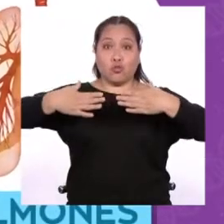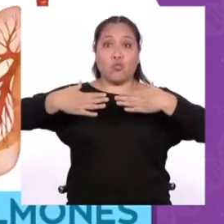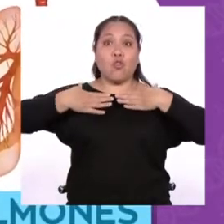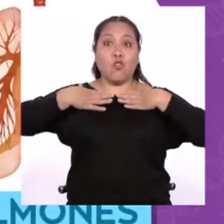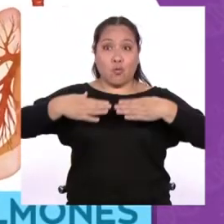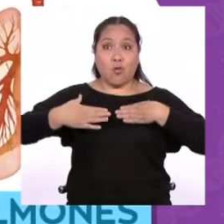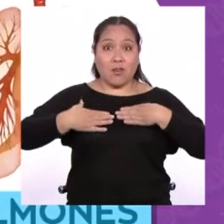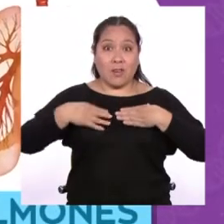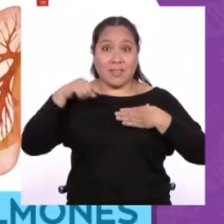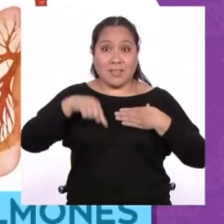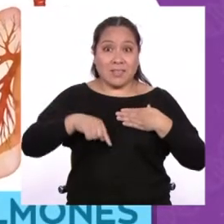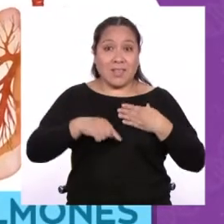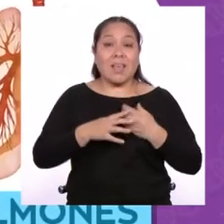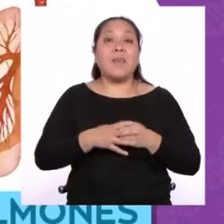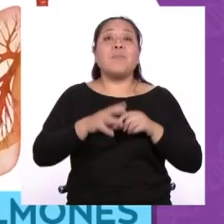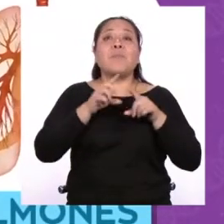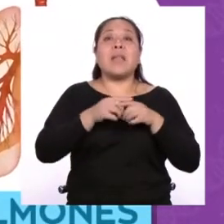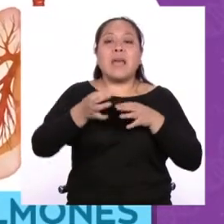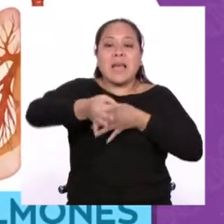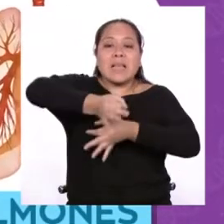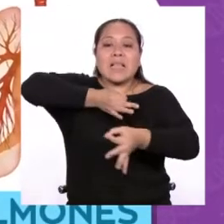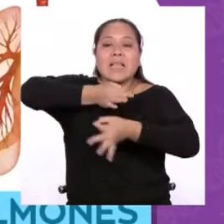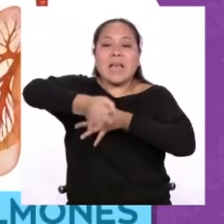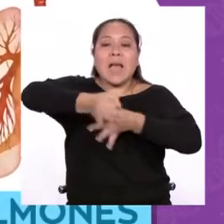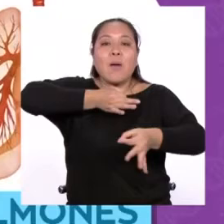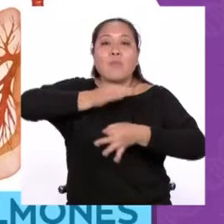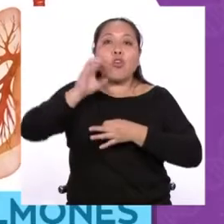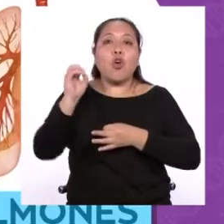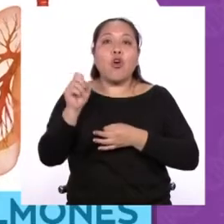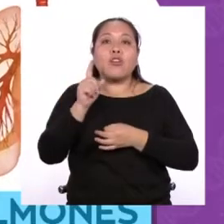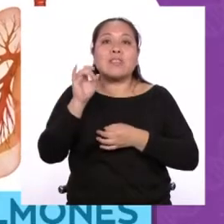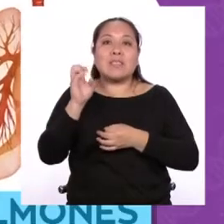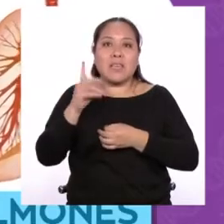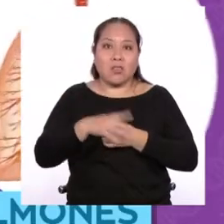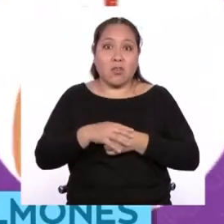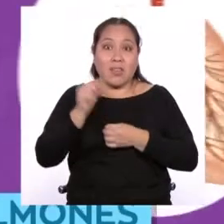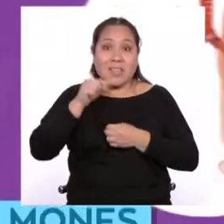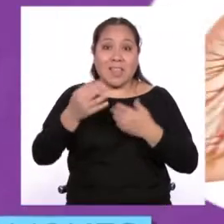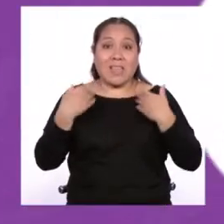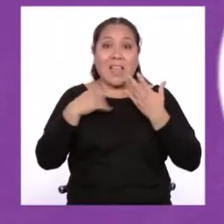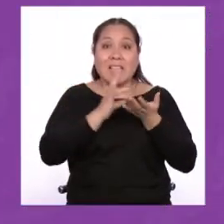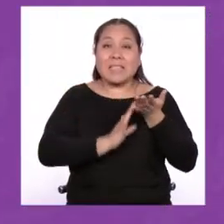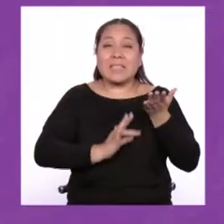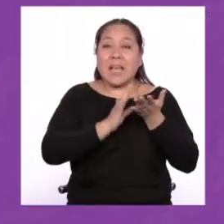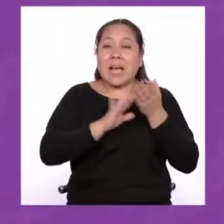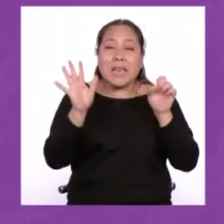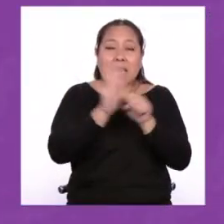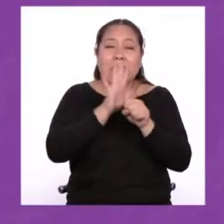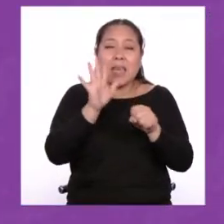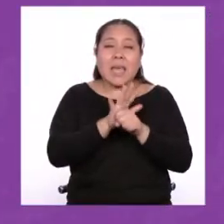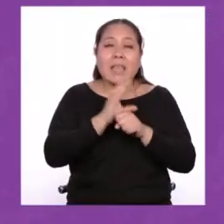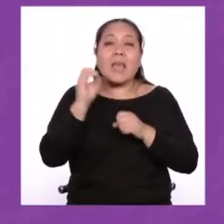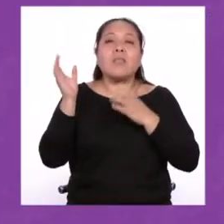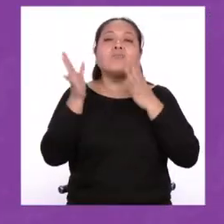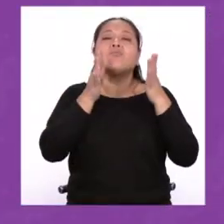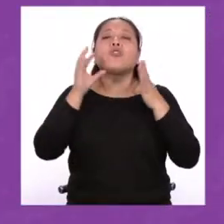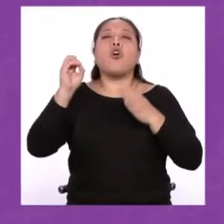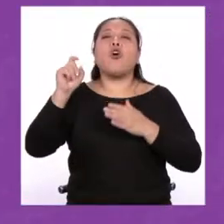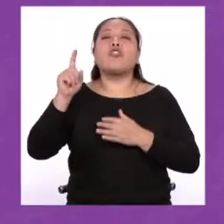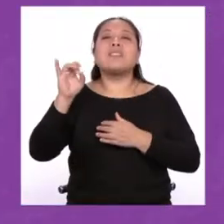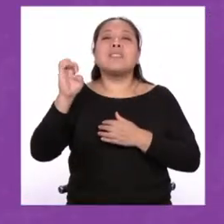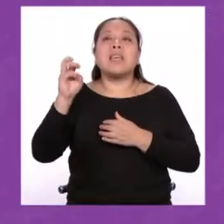se produzca el intercambio gaseoso y así contar con sangre rica en oxígeno. En los vertebrados,